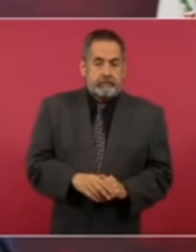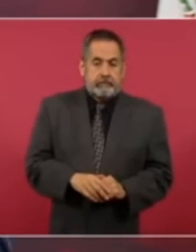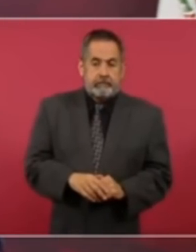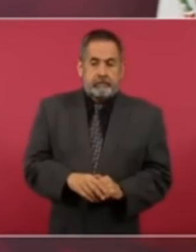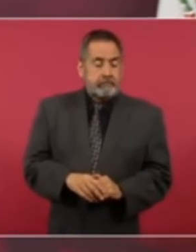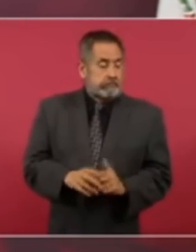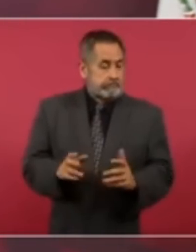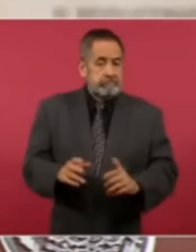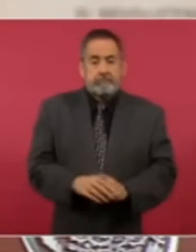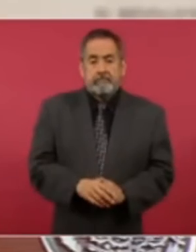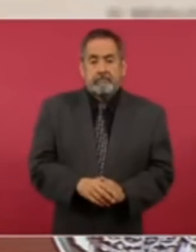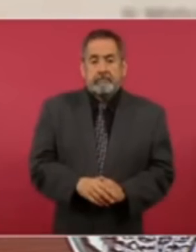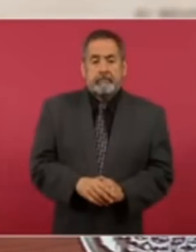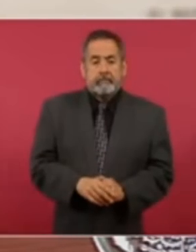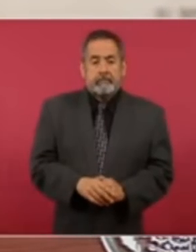Que no